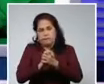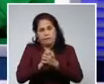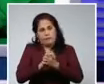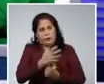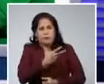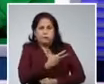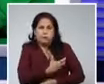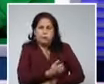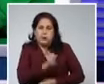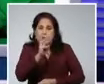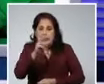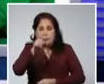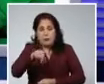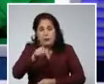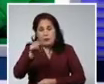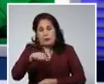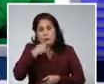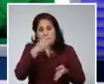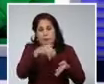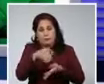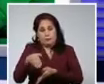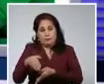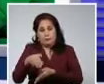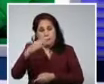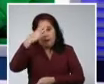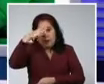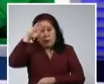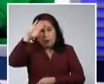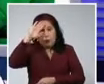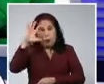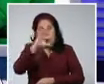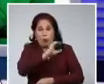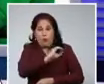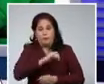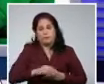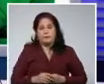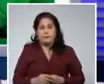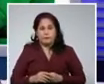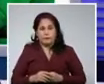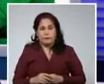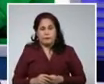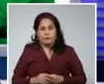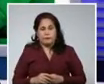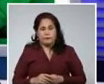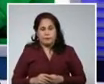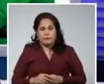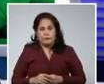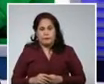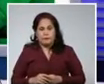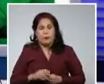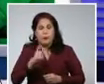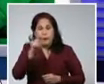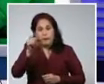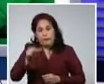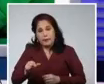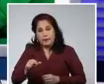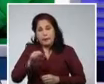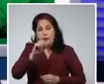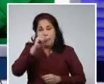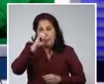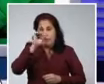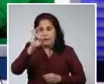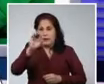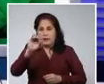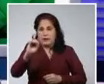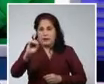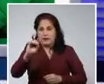fallecimiento de 3 personas en nuestro país con la COVID-19. Uno era un paciente de 70 años